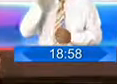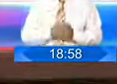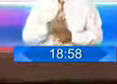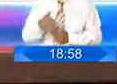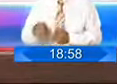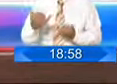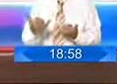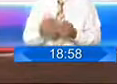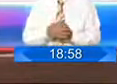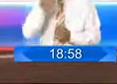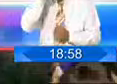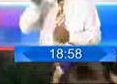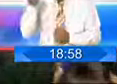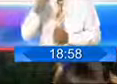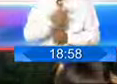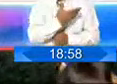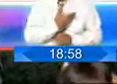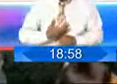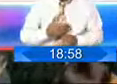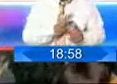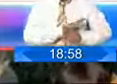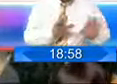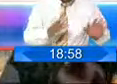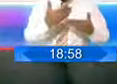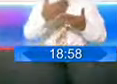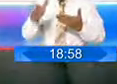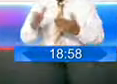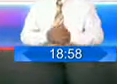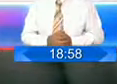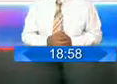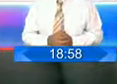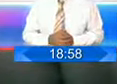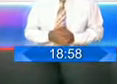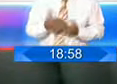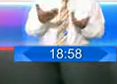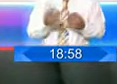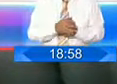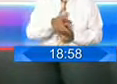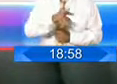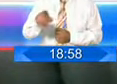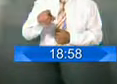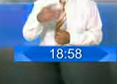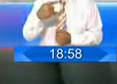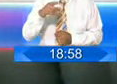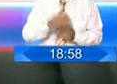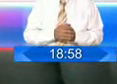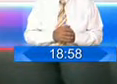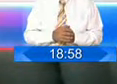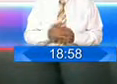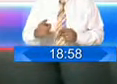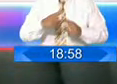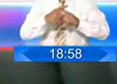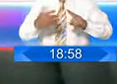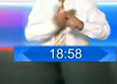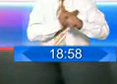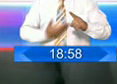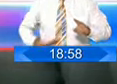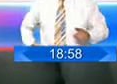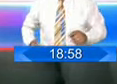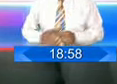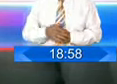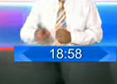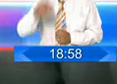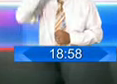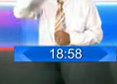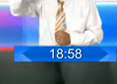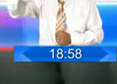le ha olvidado que ya no es más el presidente de Ecuador. Parece que ocurre con frecuencia, parece que los expresidentes se olvidan,